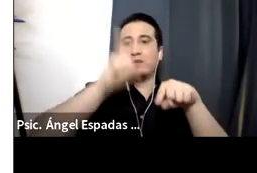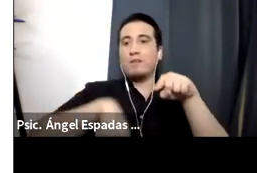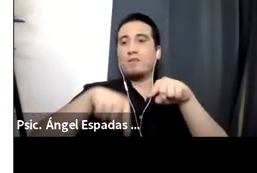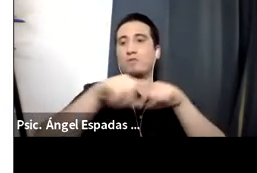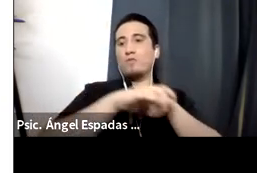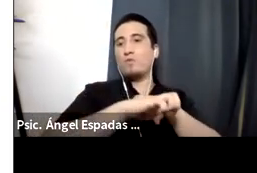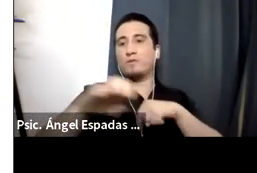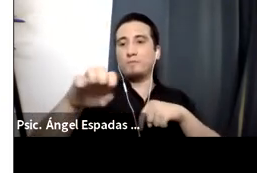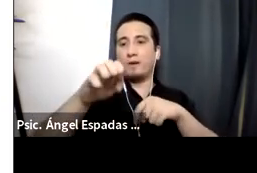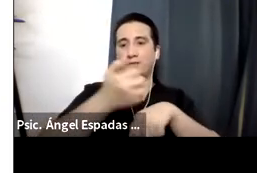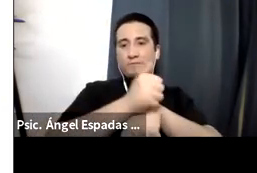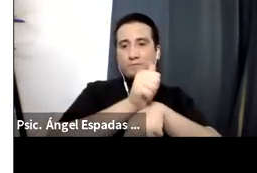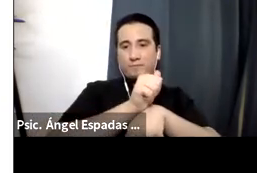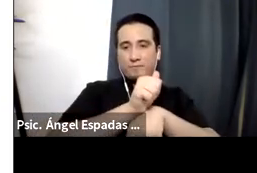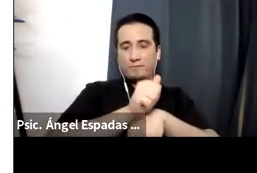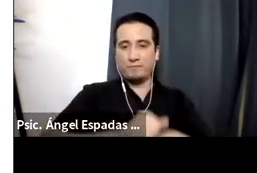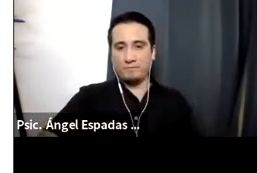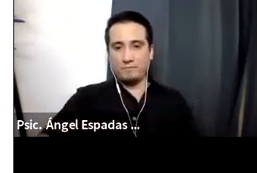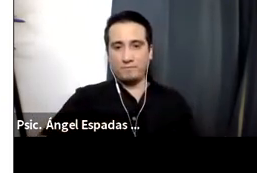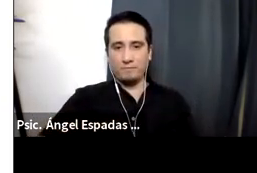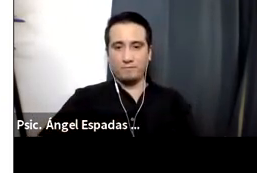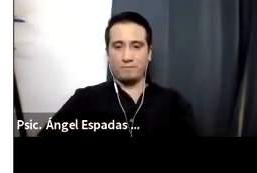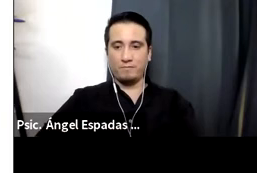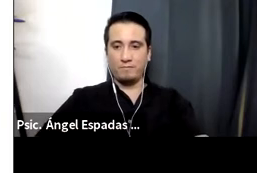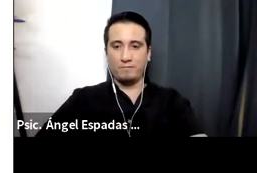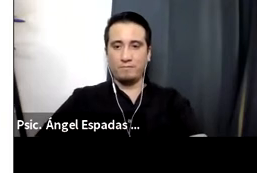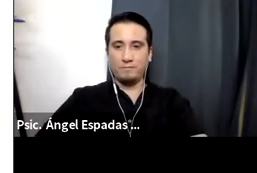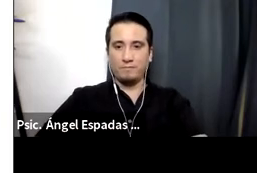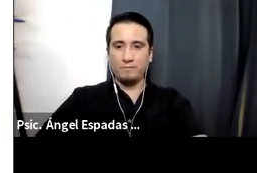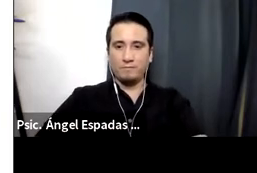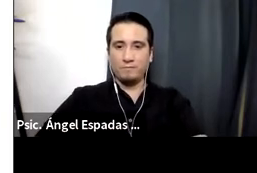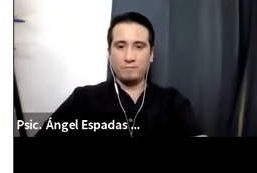al arroyo vehicular. La siguiente.